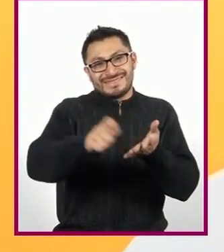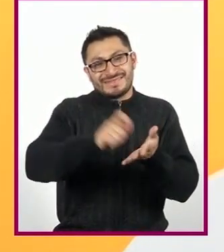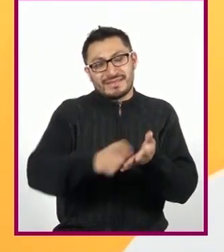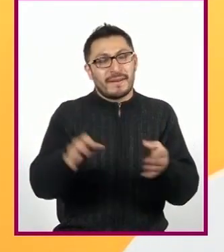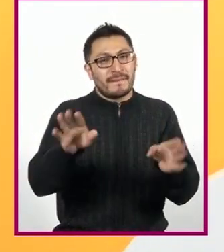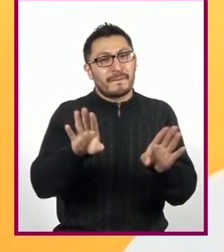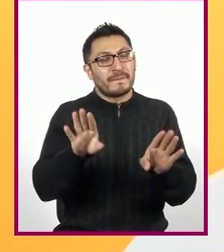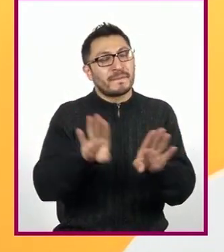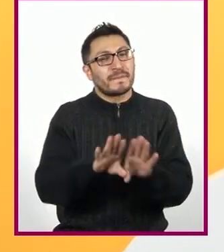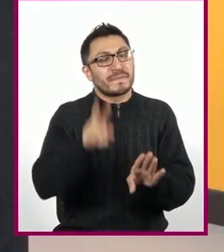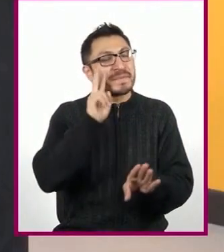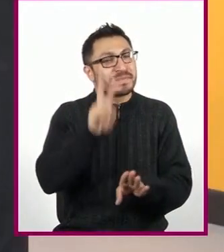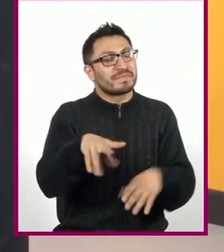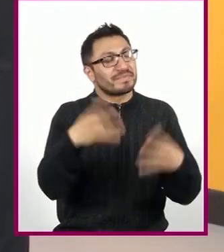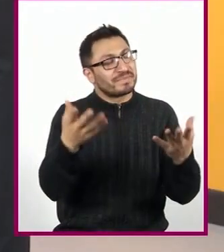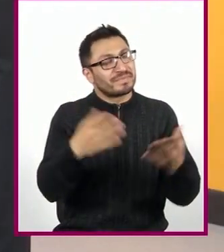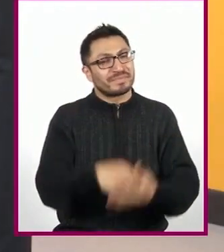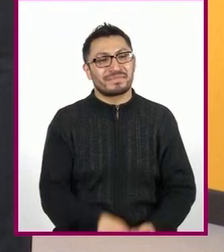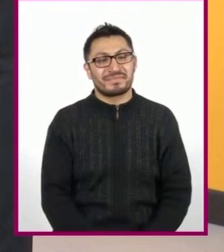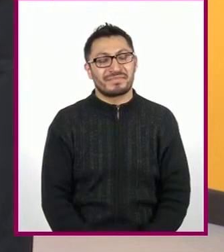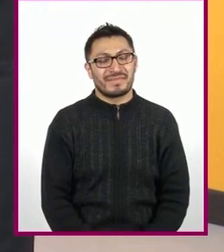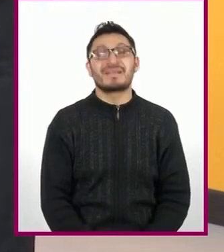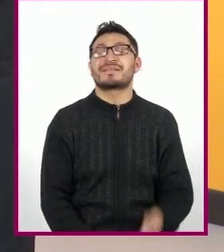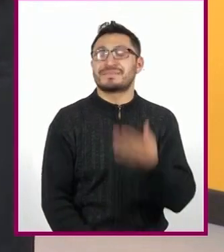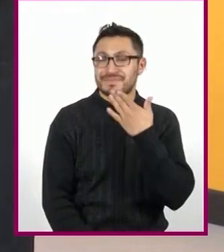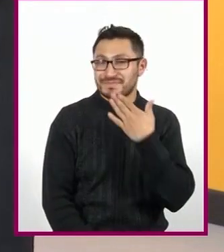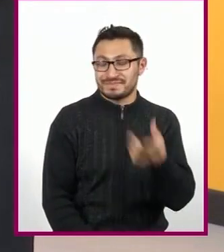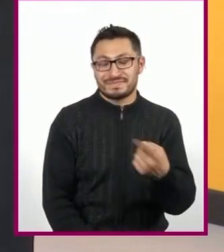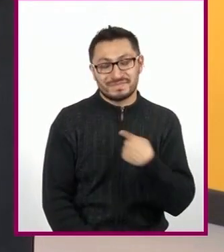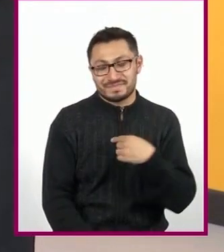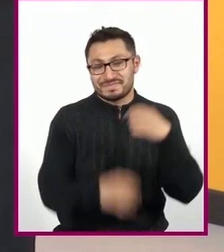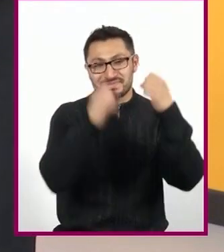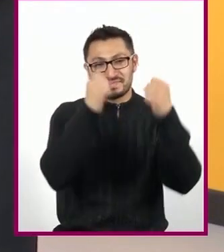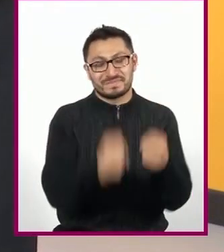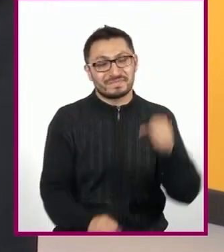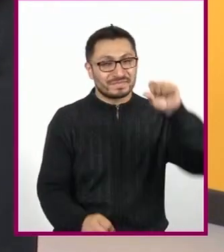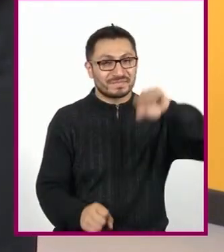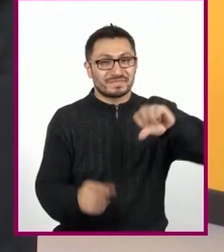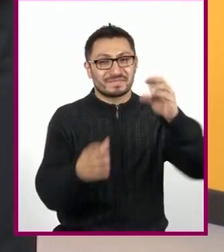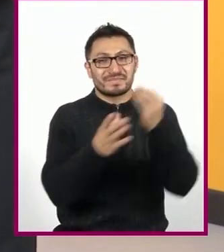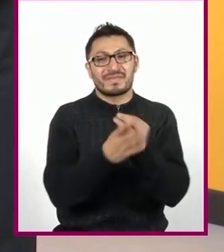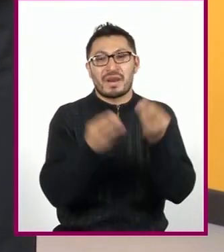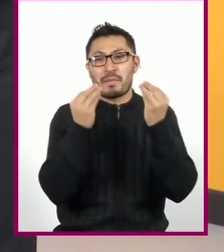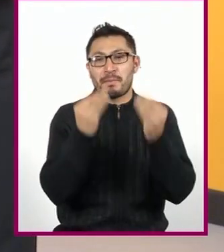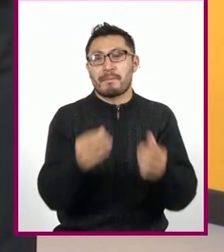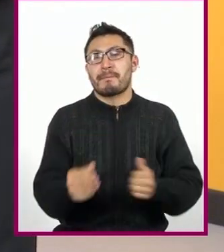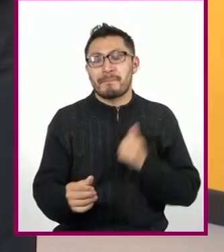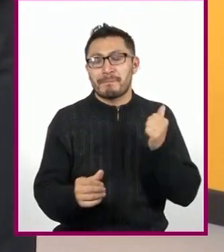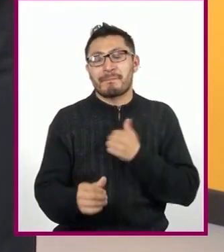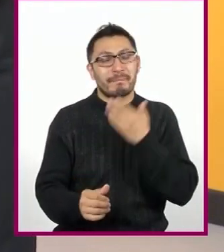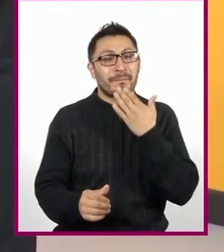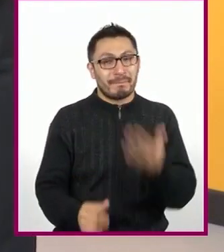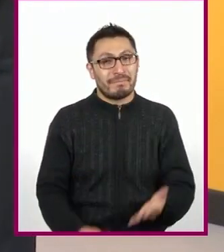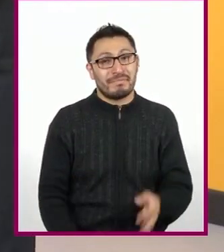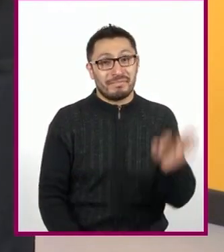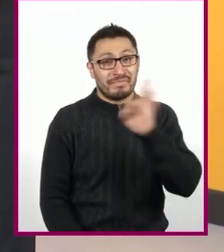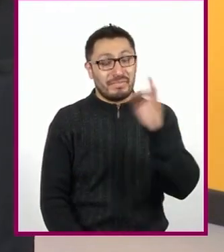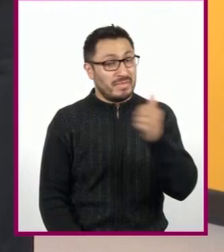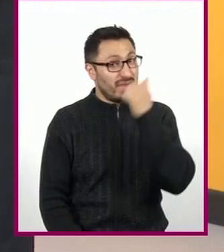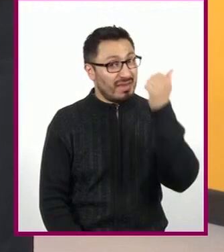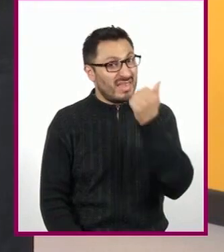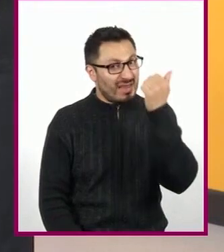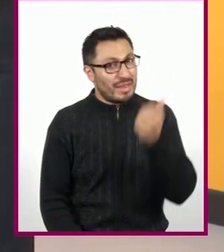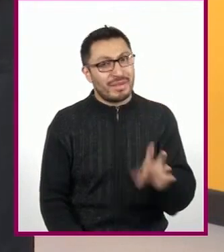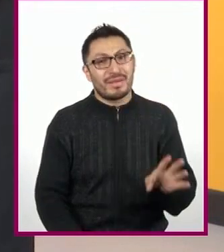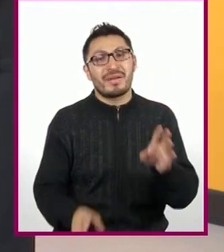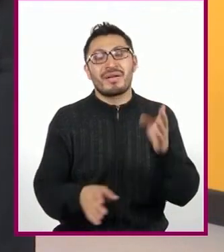¿Qué opinas, profesor Bernabé? Estoy seguro de que esta sesión será de mucho provecho. Si los alumnos son